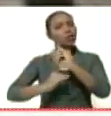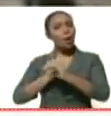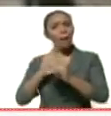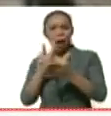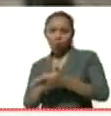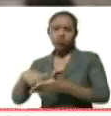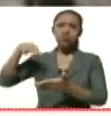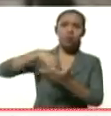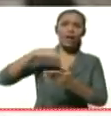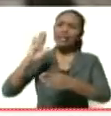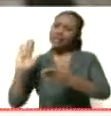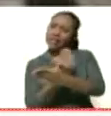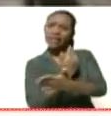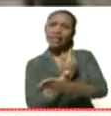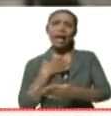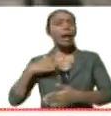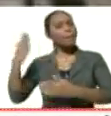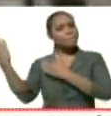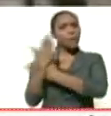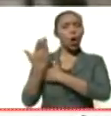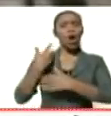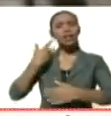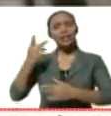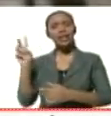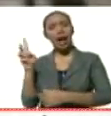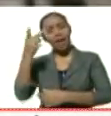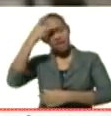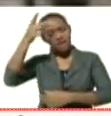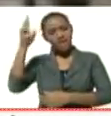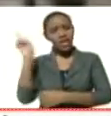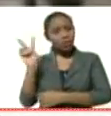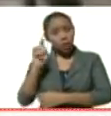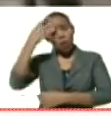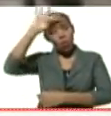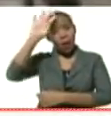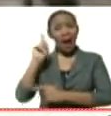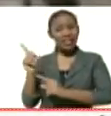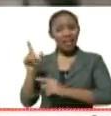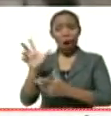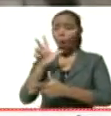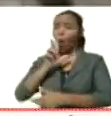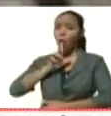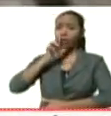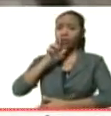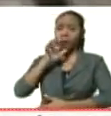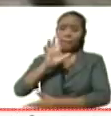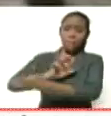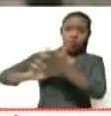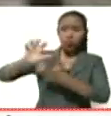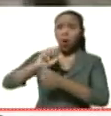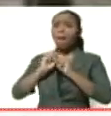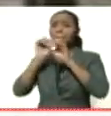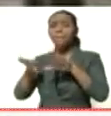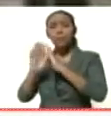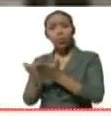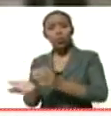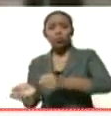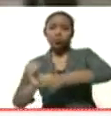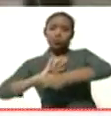levanten las sanciones contra Venezuela y Cuba en esta dramática coyuntura de la pandemia del